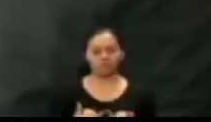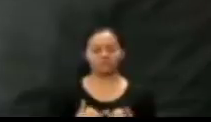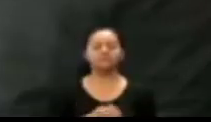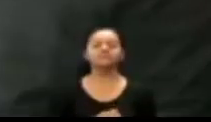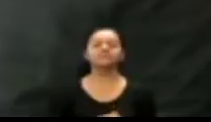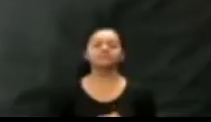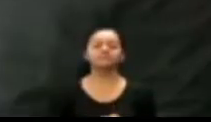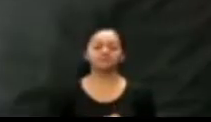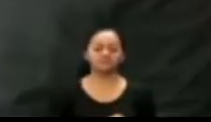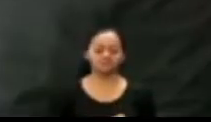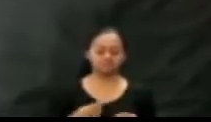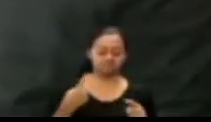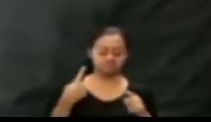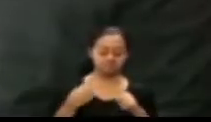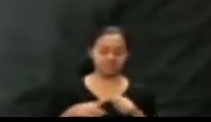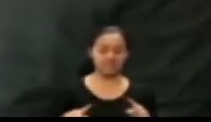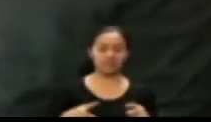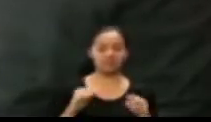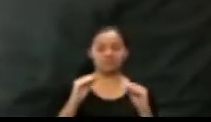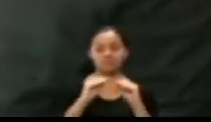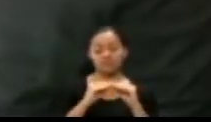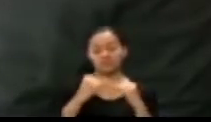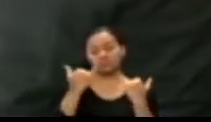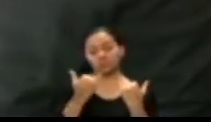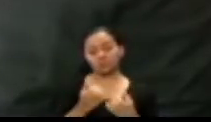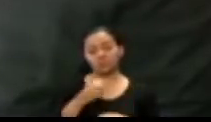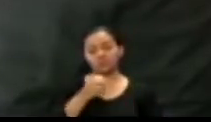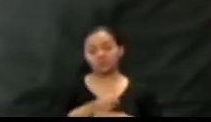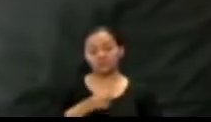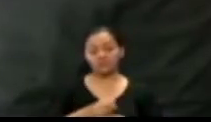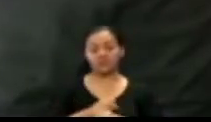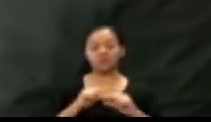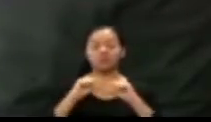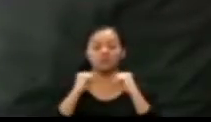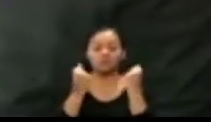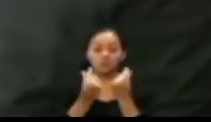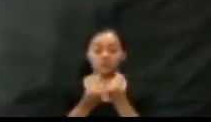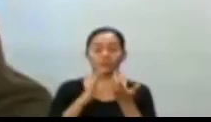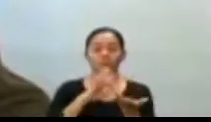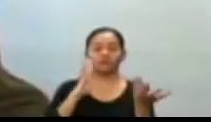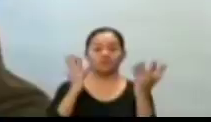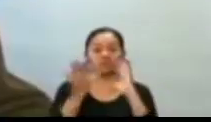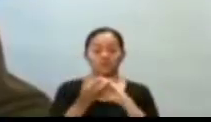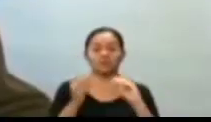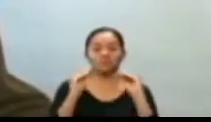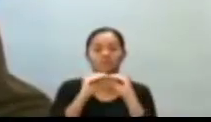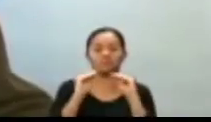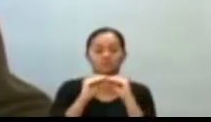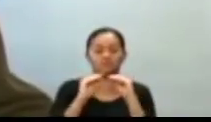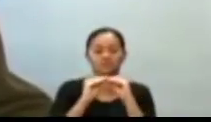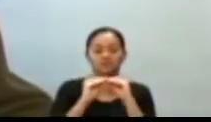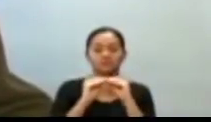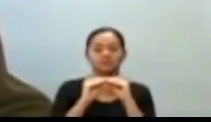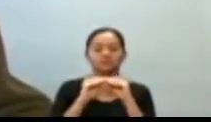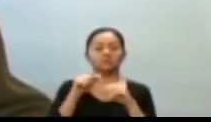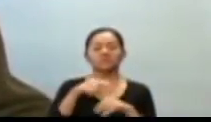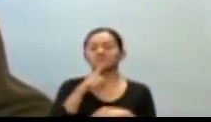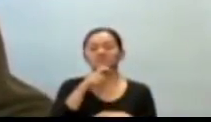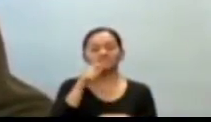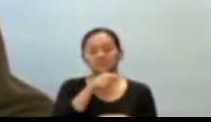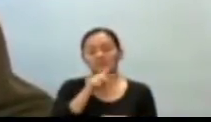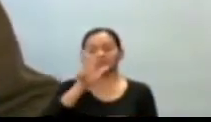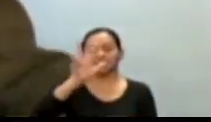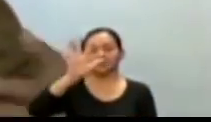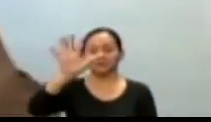Pero hay que considerar que la acción de un partido revolucionario, de un movimiento revolucionario, como es el Movimiento